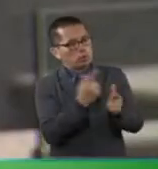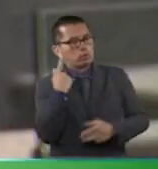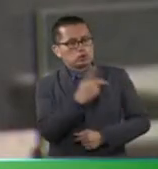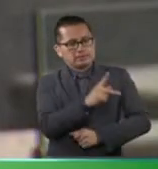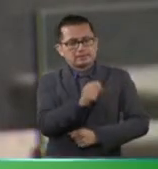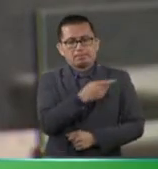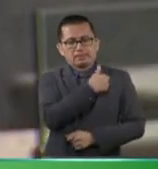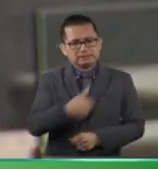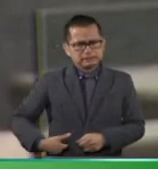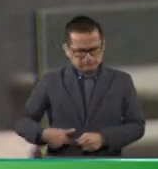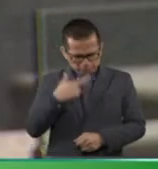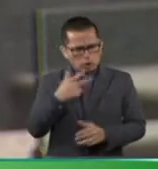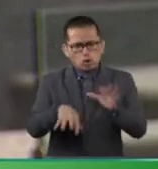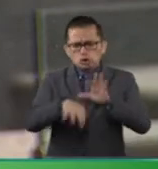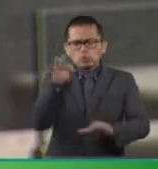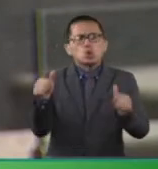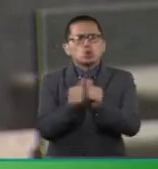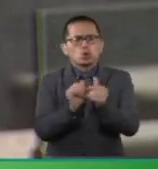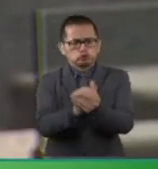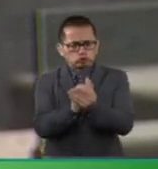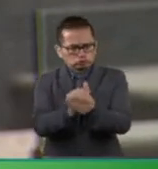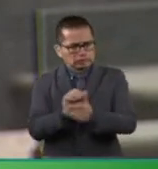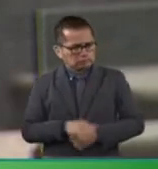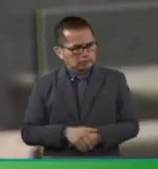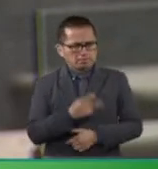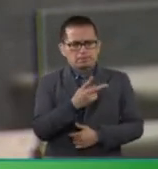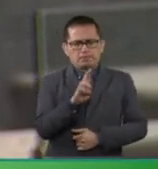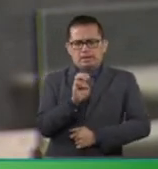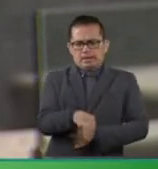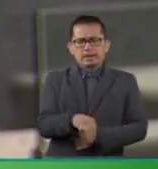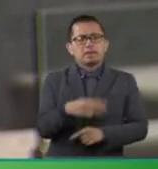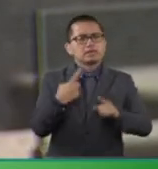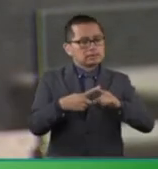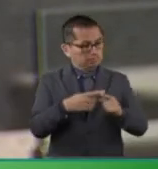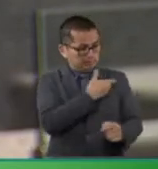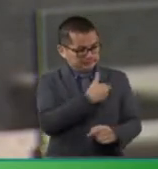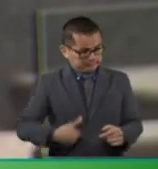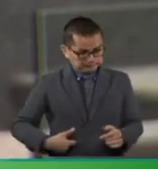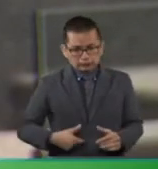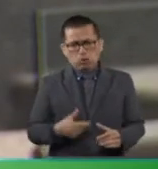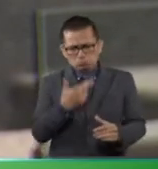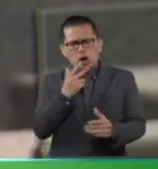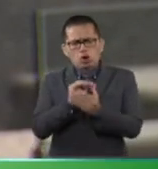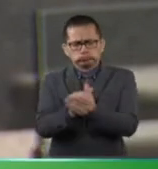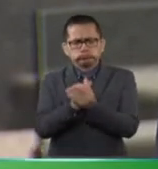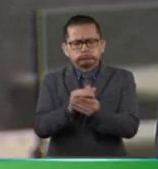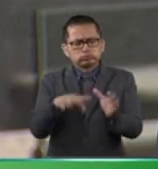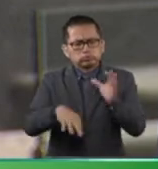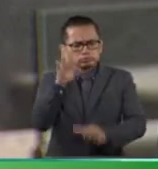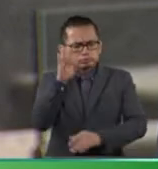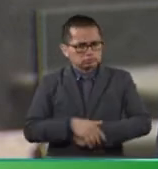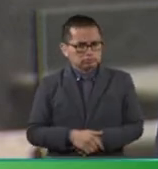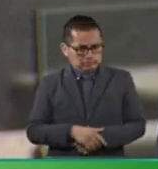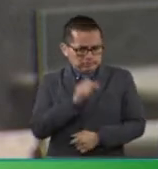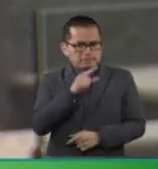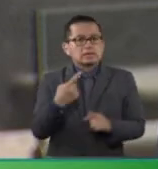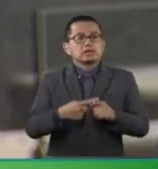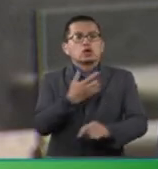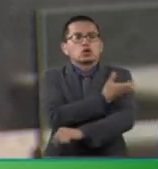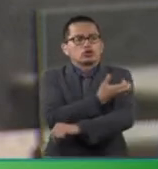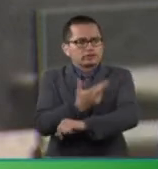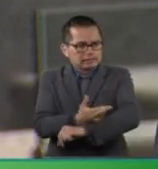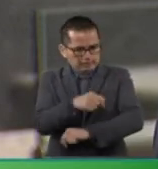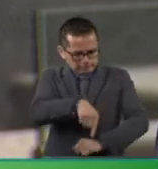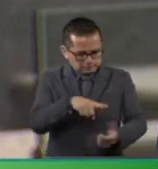del partido verde por qué no eligen así sus coordinaciones parlamentarias en el senado en la cámara de diputados en los